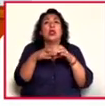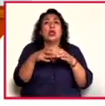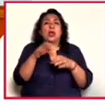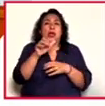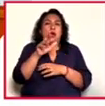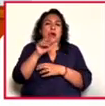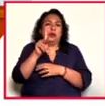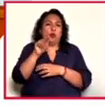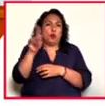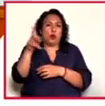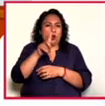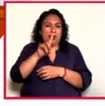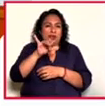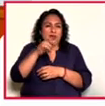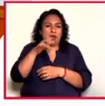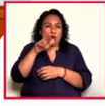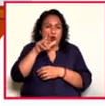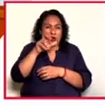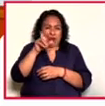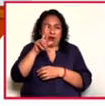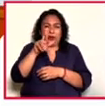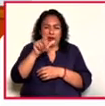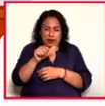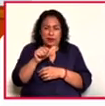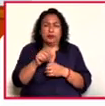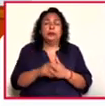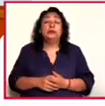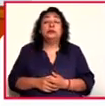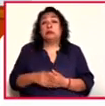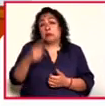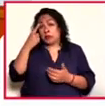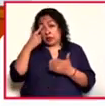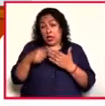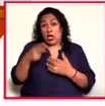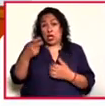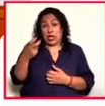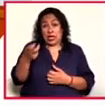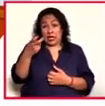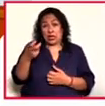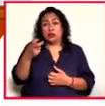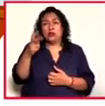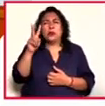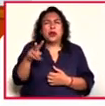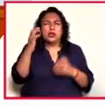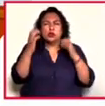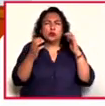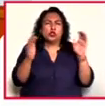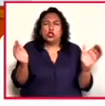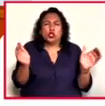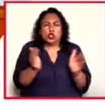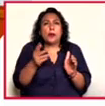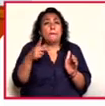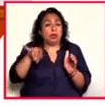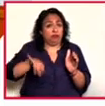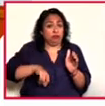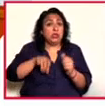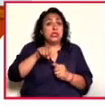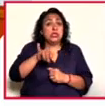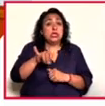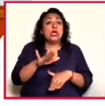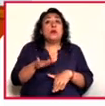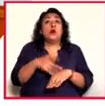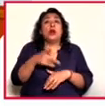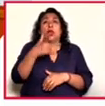de Diego Rivera. Esto creo que es una muestra pequeña pero muy interesante porque Diego